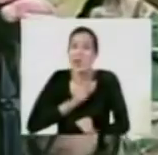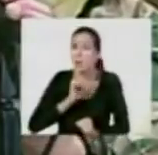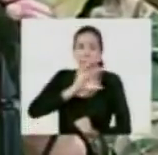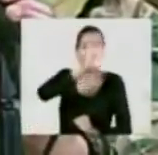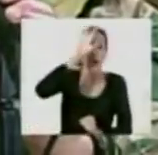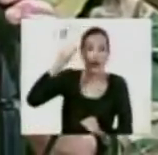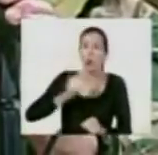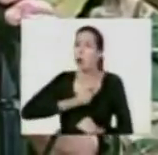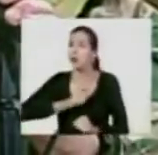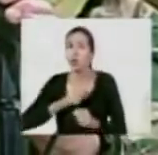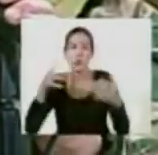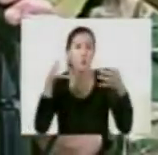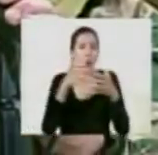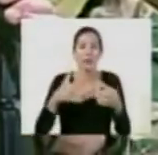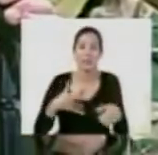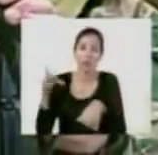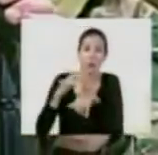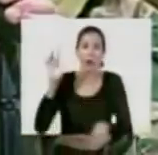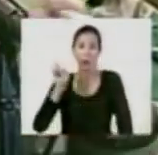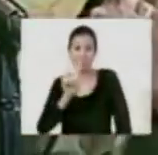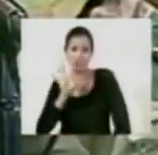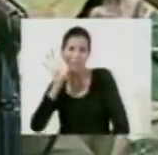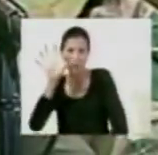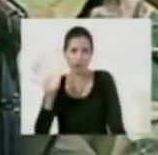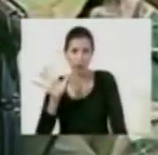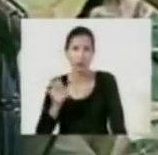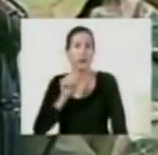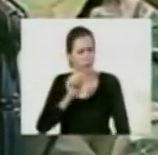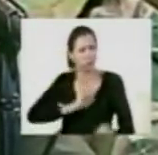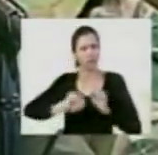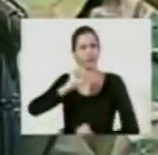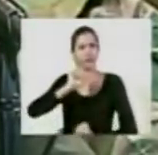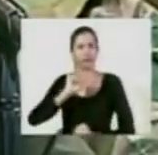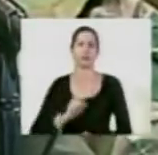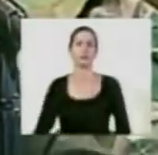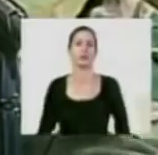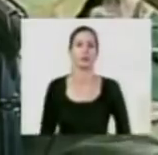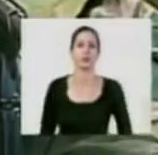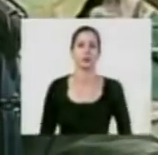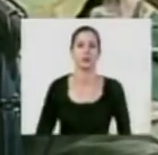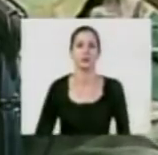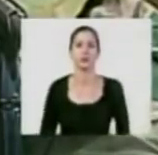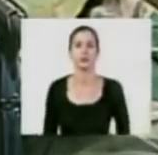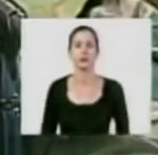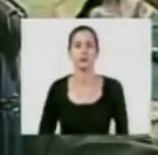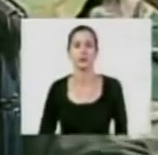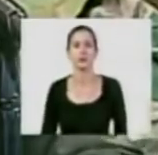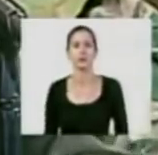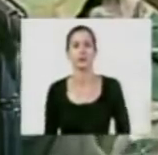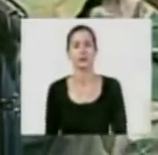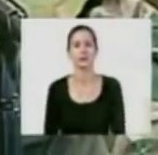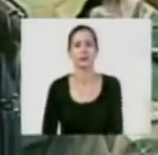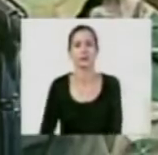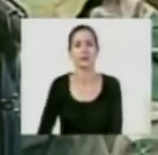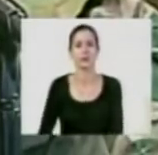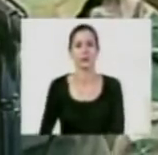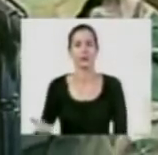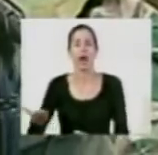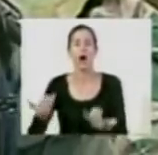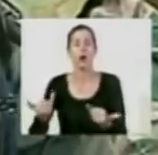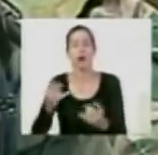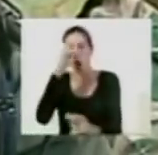e intensidad. Y bueno, estamos reivindicando, mi comandante, al general del pueblo soberano, Ezequiel